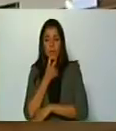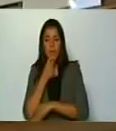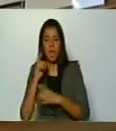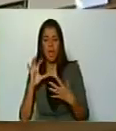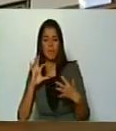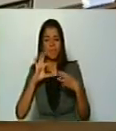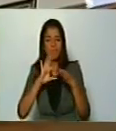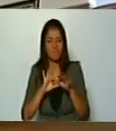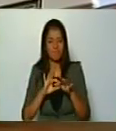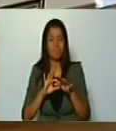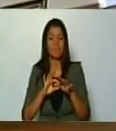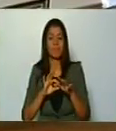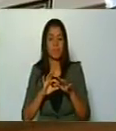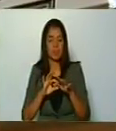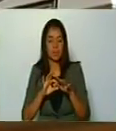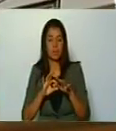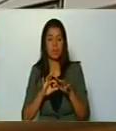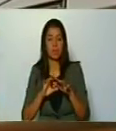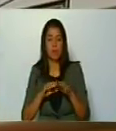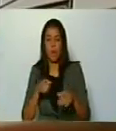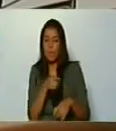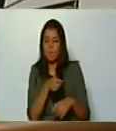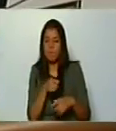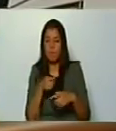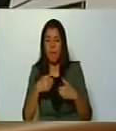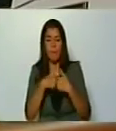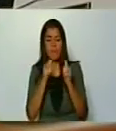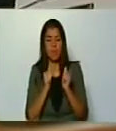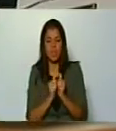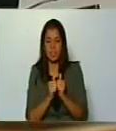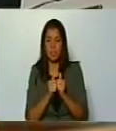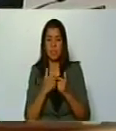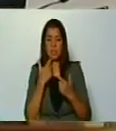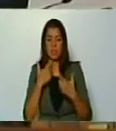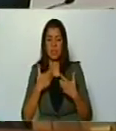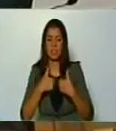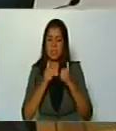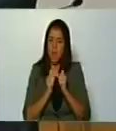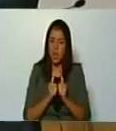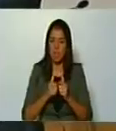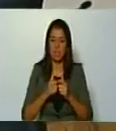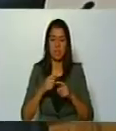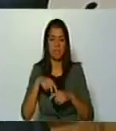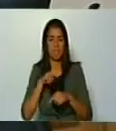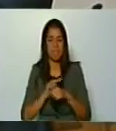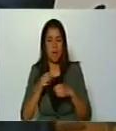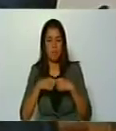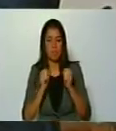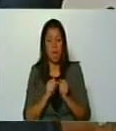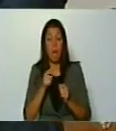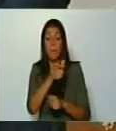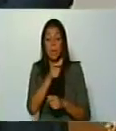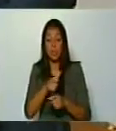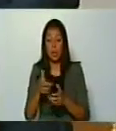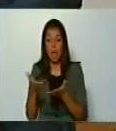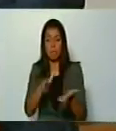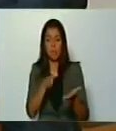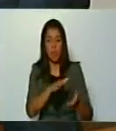con acciones violentas que ocasionaron numerosos muertos y heridos,